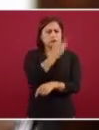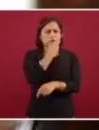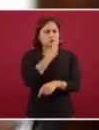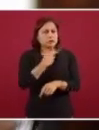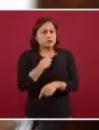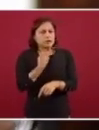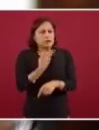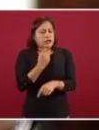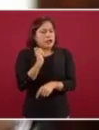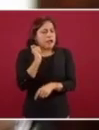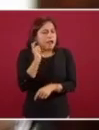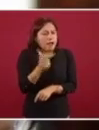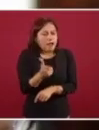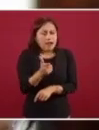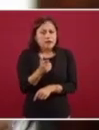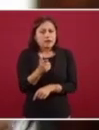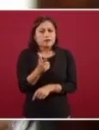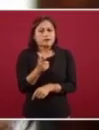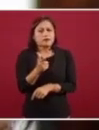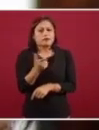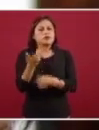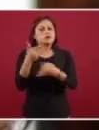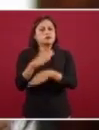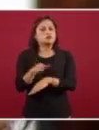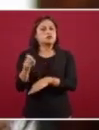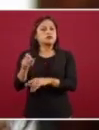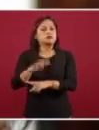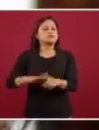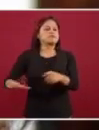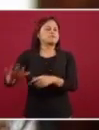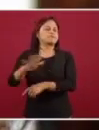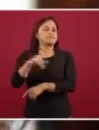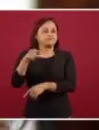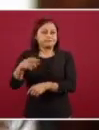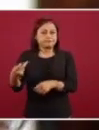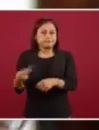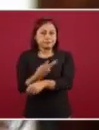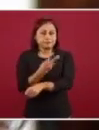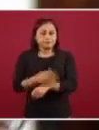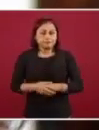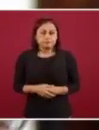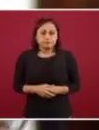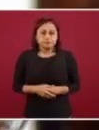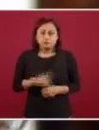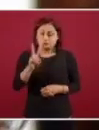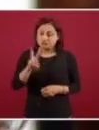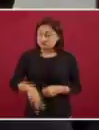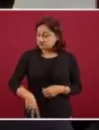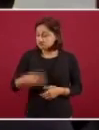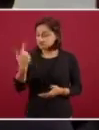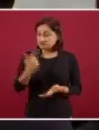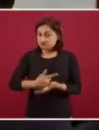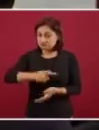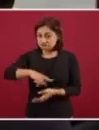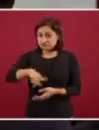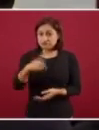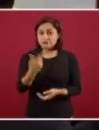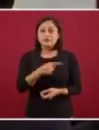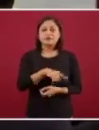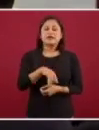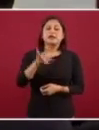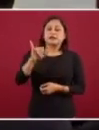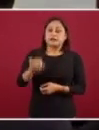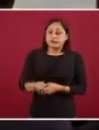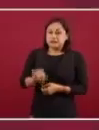compartir respecto a esta situación, pues que se volvió bastante pues Sí, grave. ¿Cómo? lamentable un enfrentamiento,